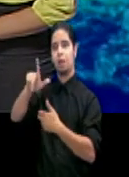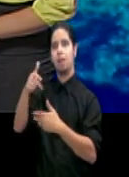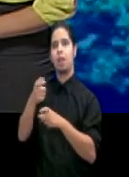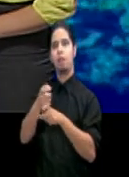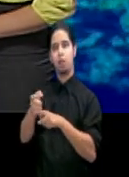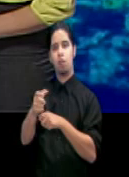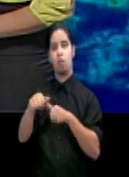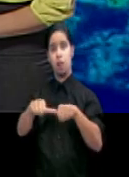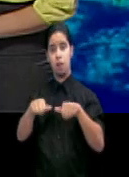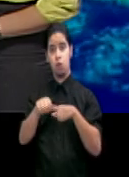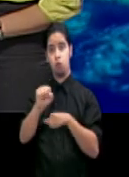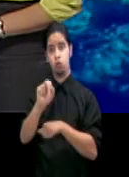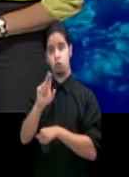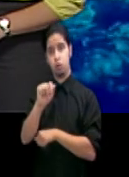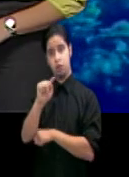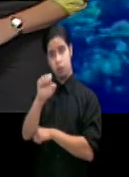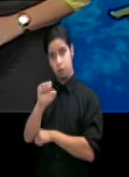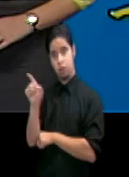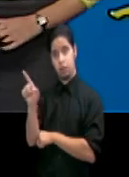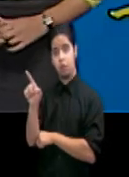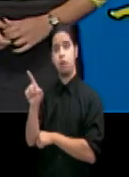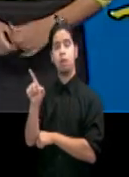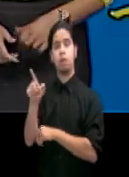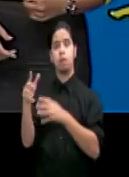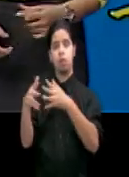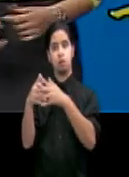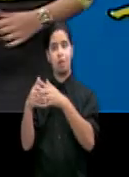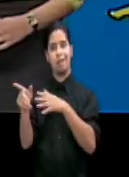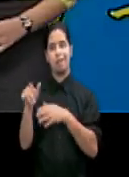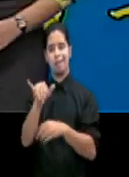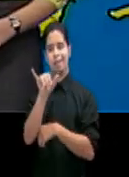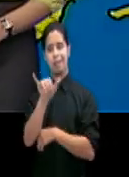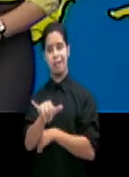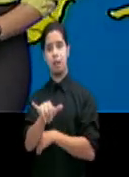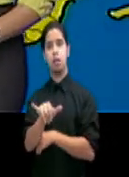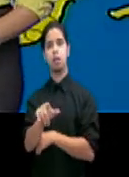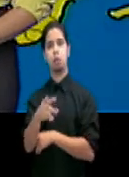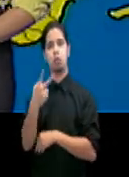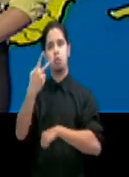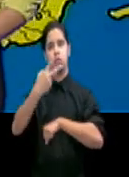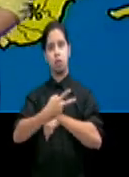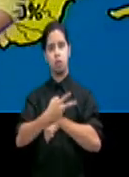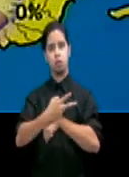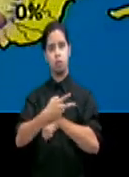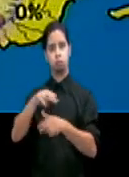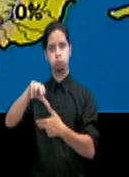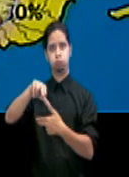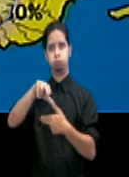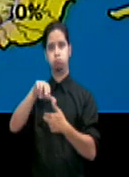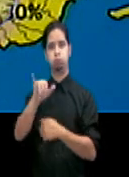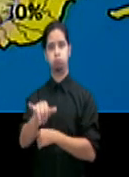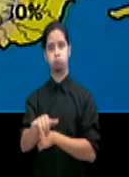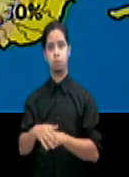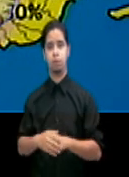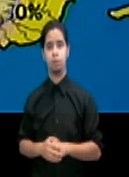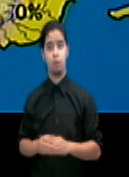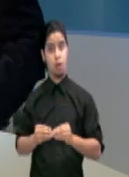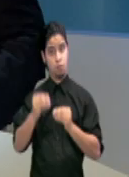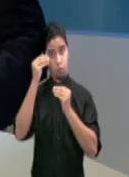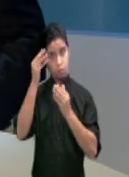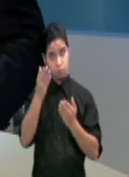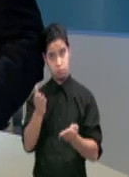Estados Unidos y se espera que permanezca allí estacionario al menos durante los próximos dos días. Seguimos con más de Noticias 24/7